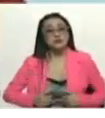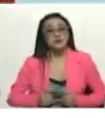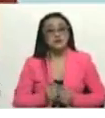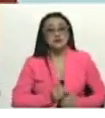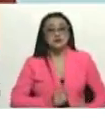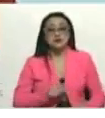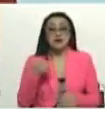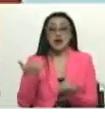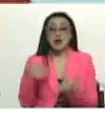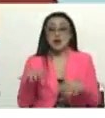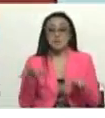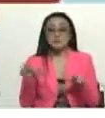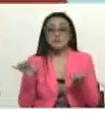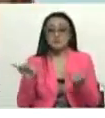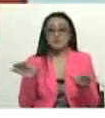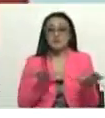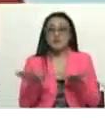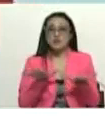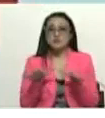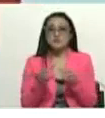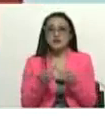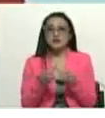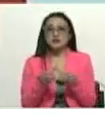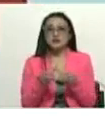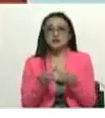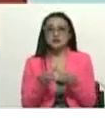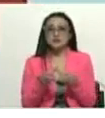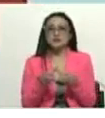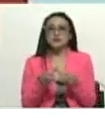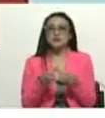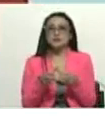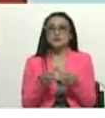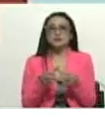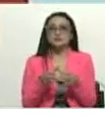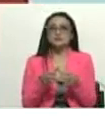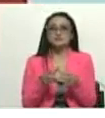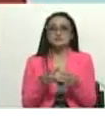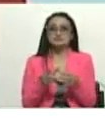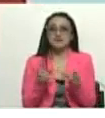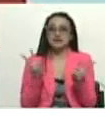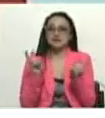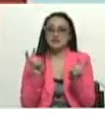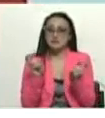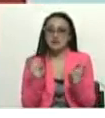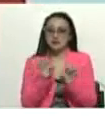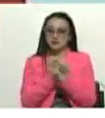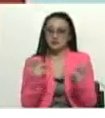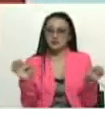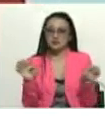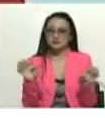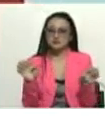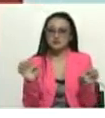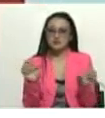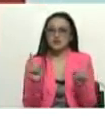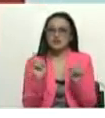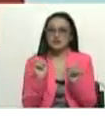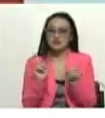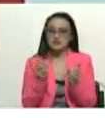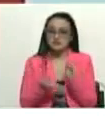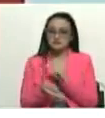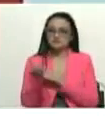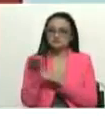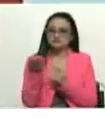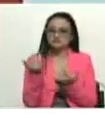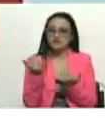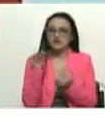que este movimiento, este gran movimiento por la calidad de la educación, tiene que llevarnos a nosotros a